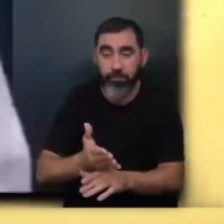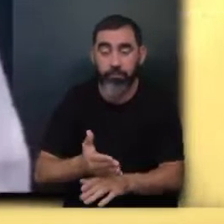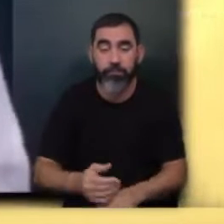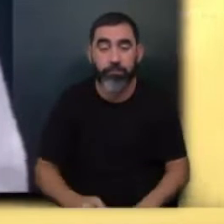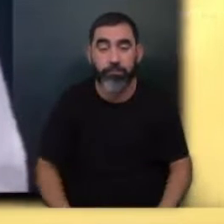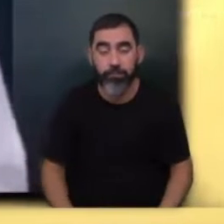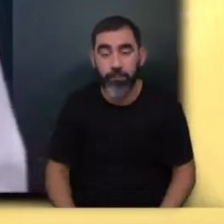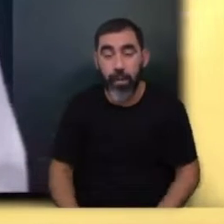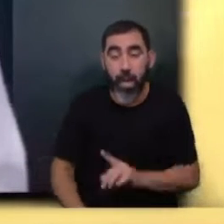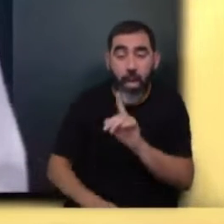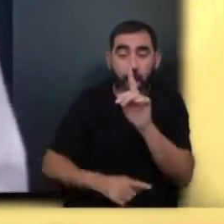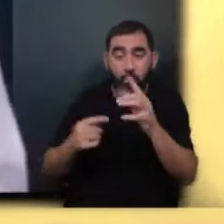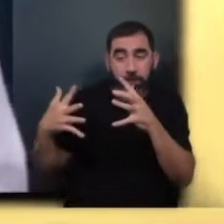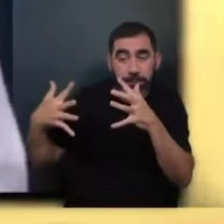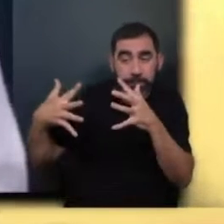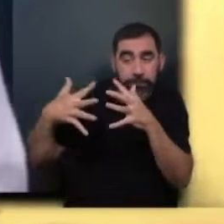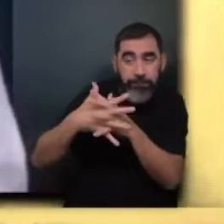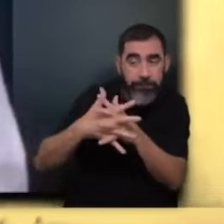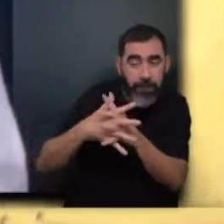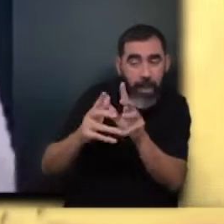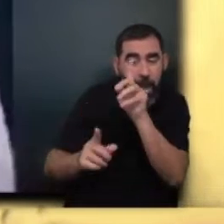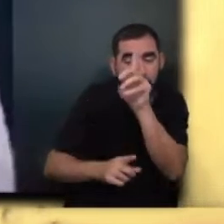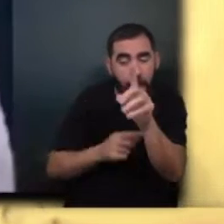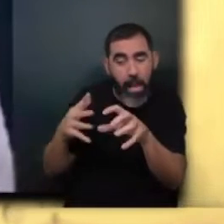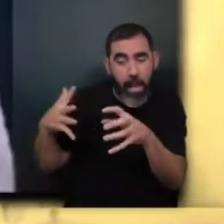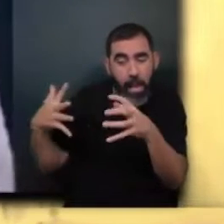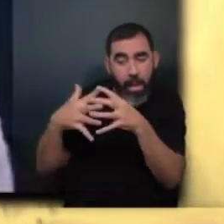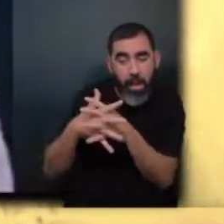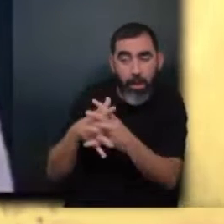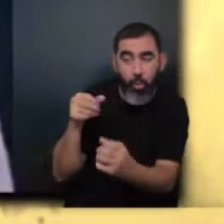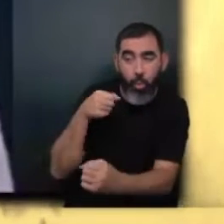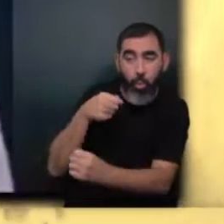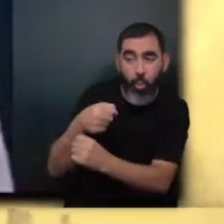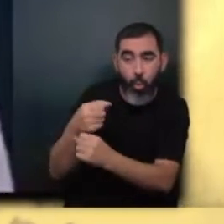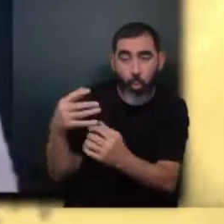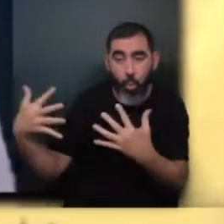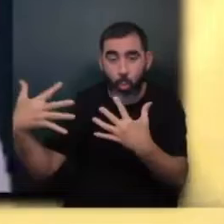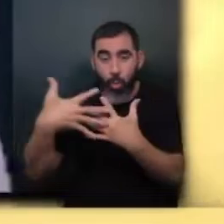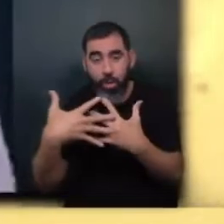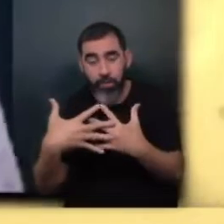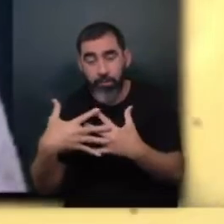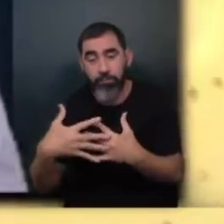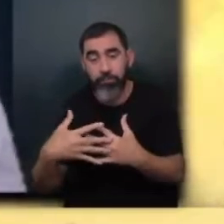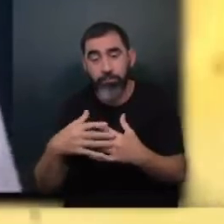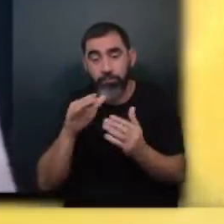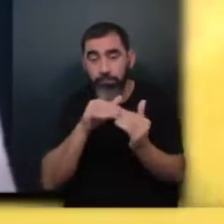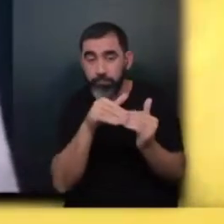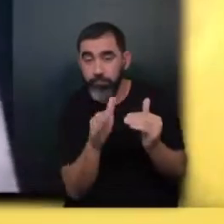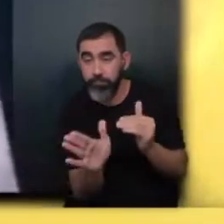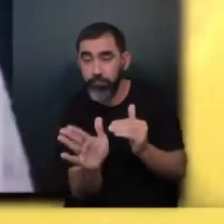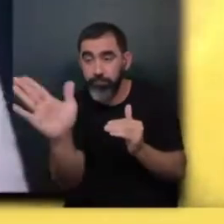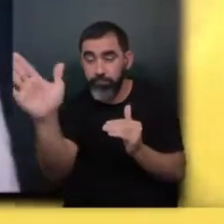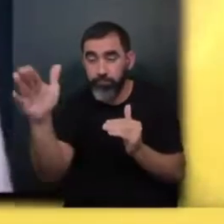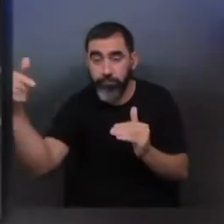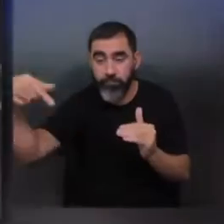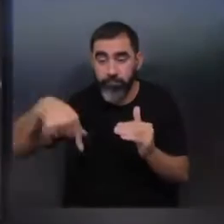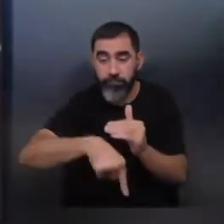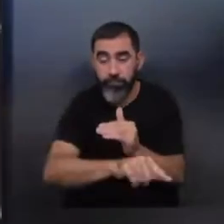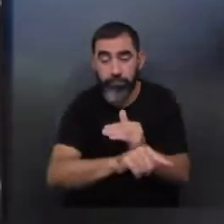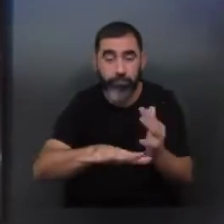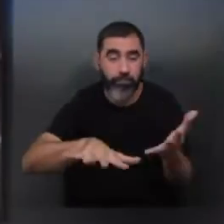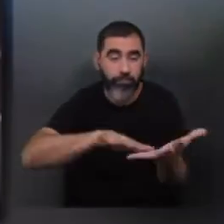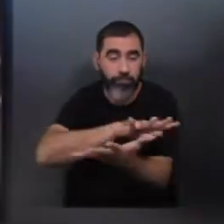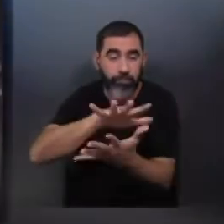estas partículas logran atravesar ese escudo, especialmente son desviadas e ingresan en las